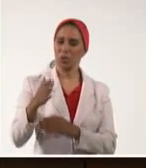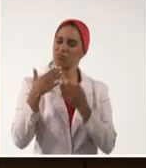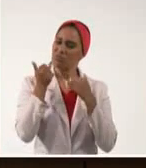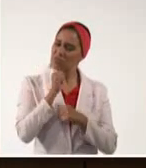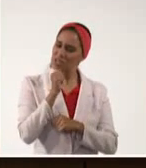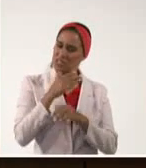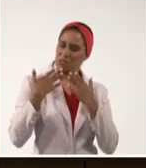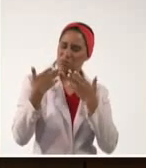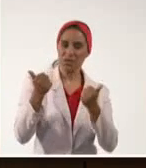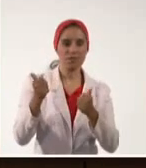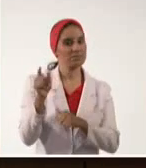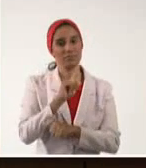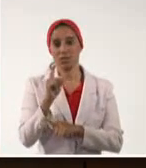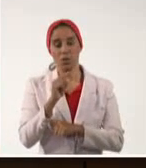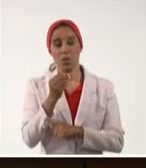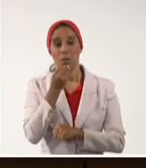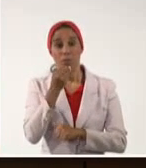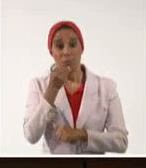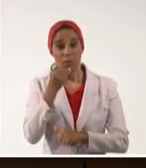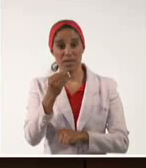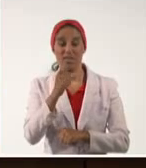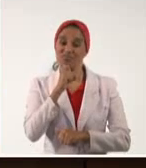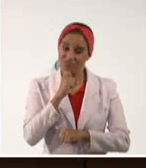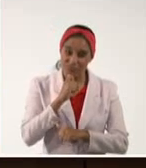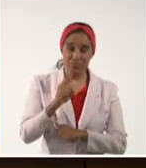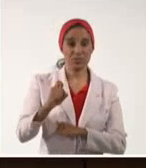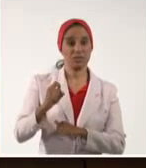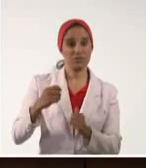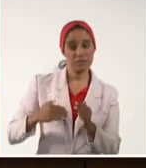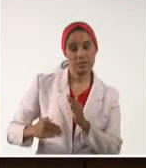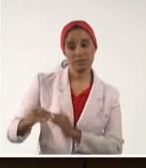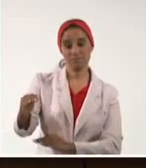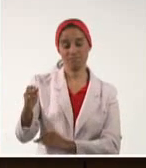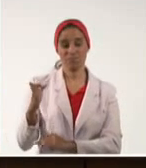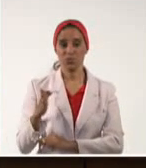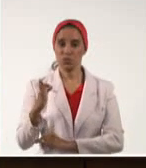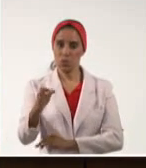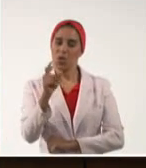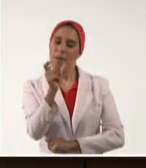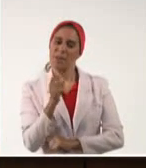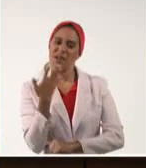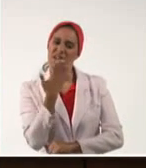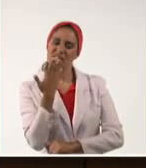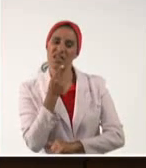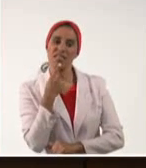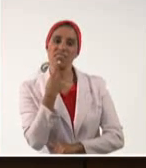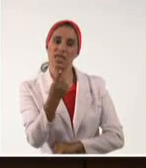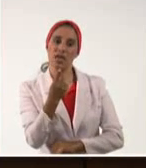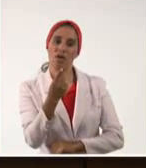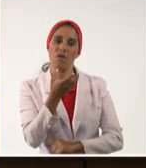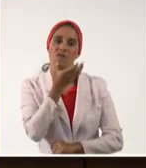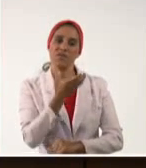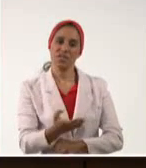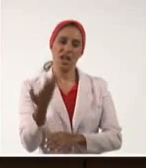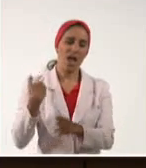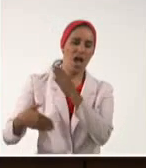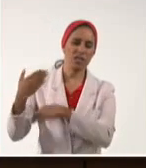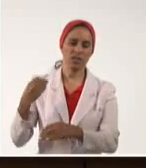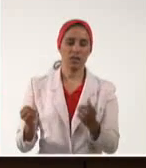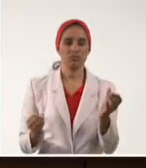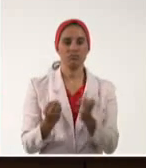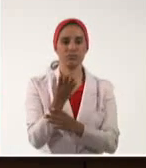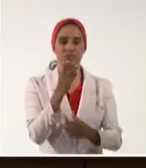adelante todo será más difícil. Esas son palabras de Fidel en las primeras horas del triunfo